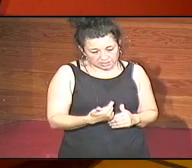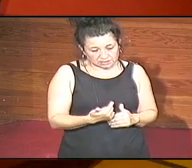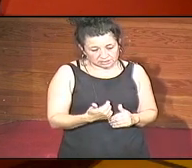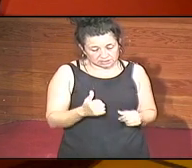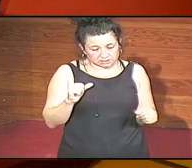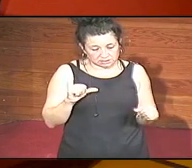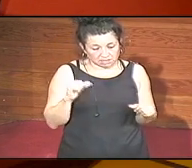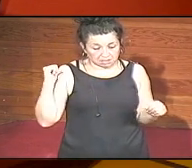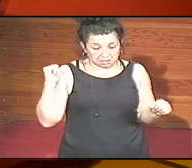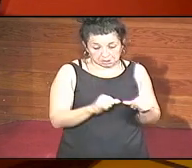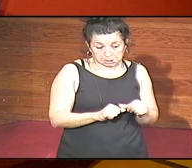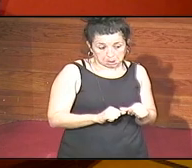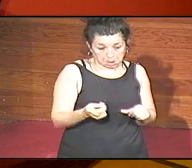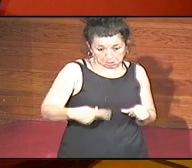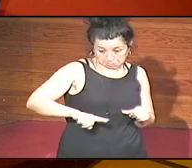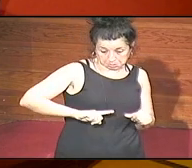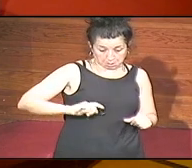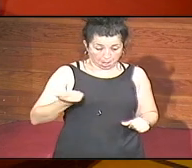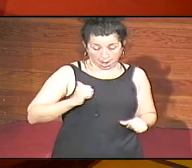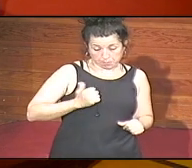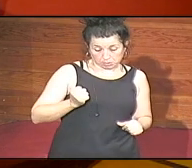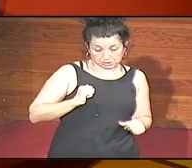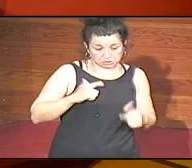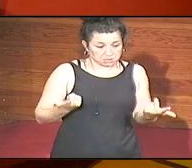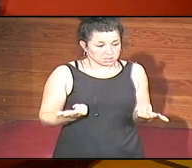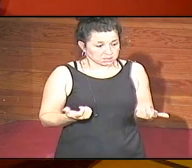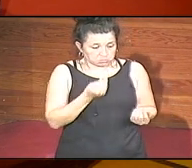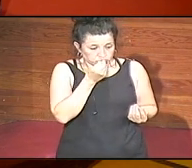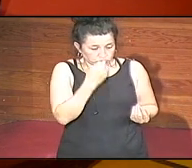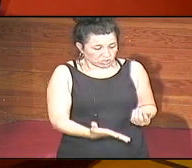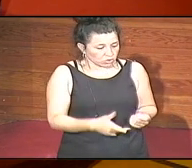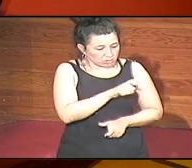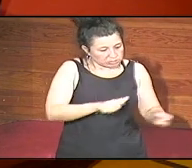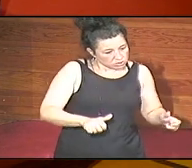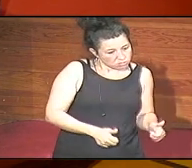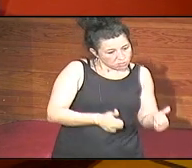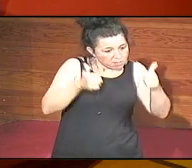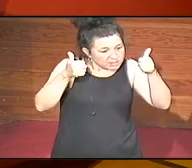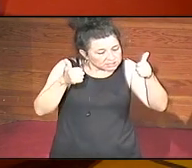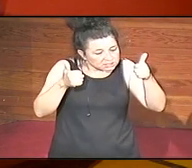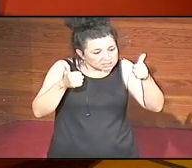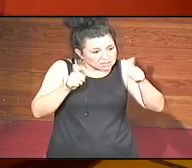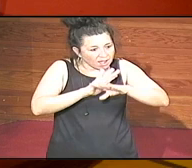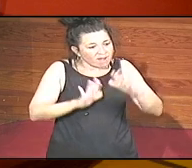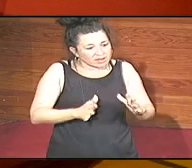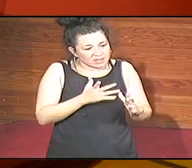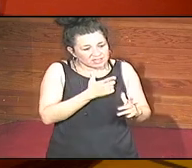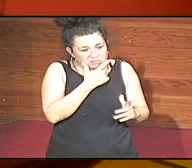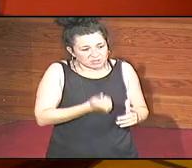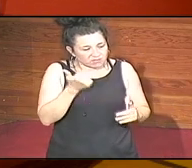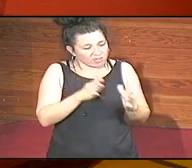nosotros de ello dicen usted cuanta más gente haya más posibilidades hay de que de que alcancemos un acuerdo más